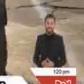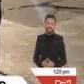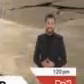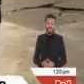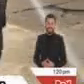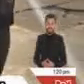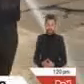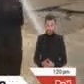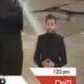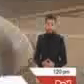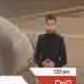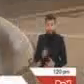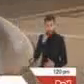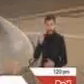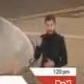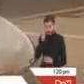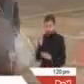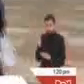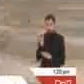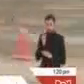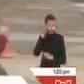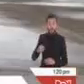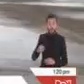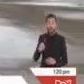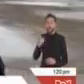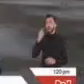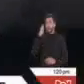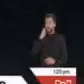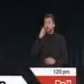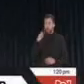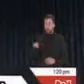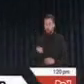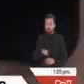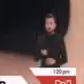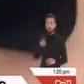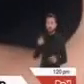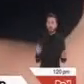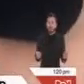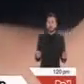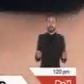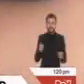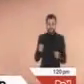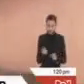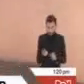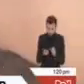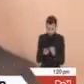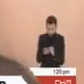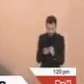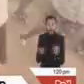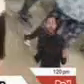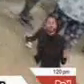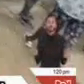Utópico, así debe sentirse ver ballenas jorobadas. Nunca hago, veo un cangrejito del tamaño de mi dedo en el aeropuerto de Nuquí. No paro de